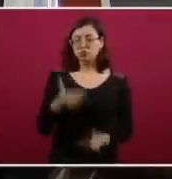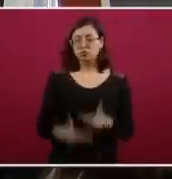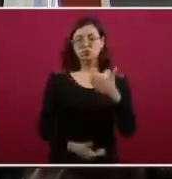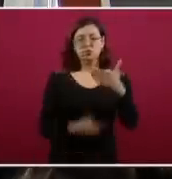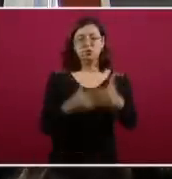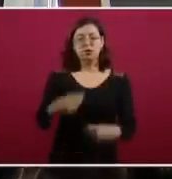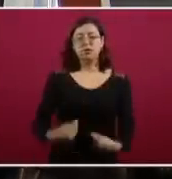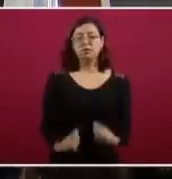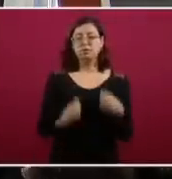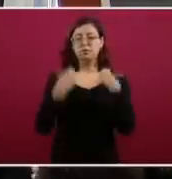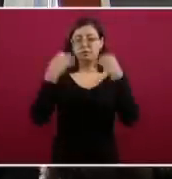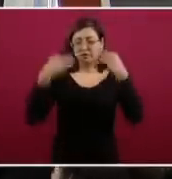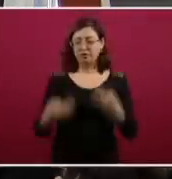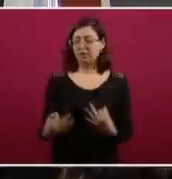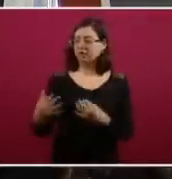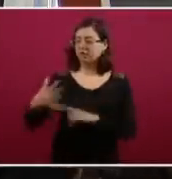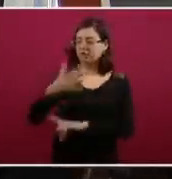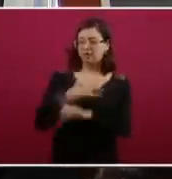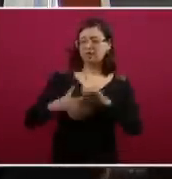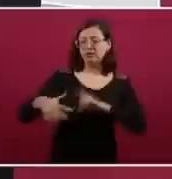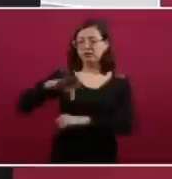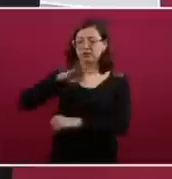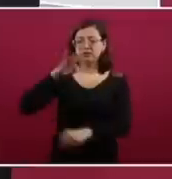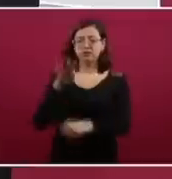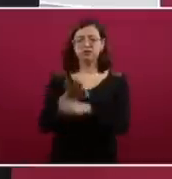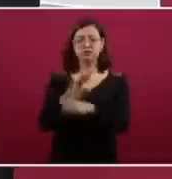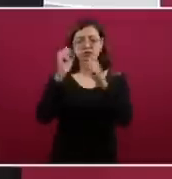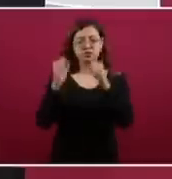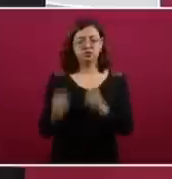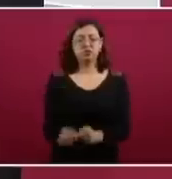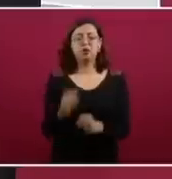vida, de su seguridad y de la paz que debe